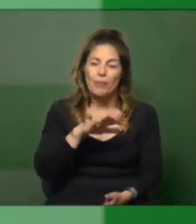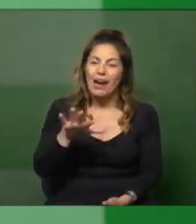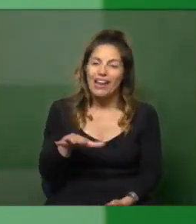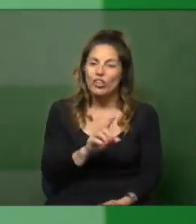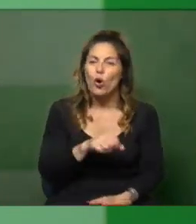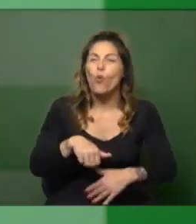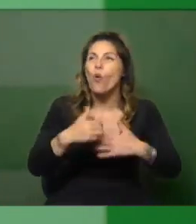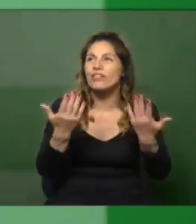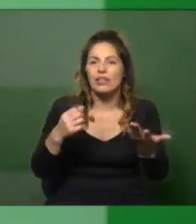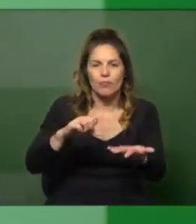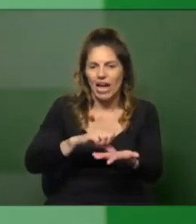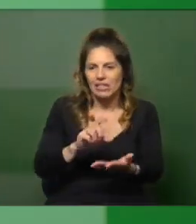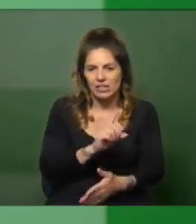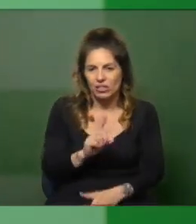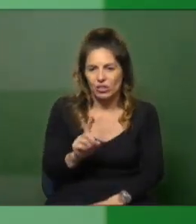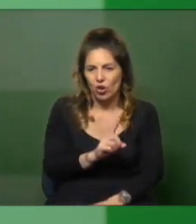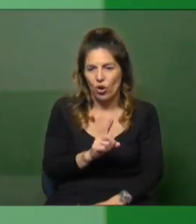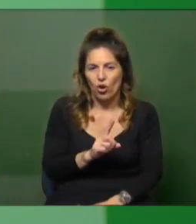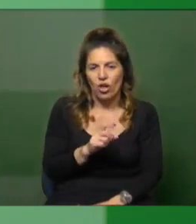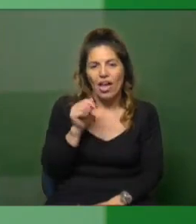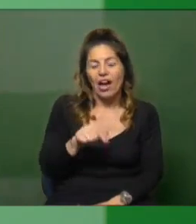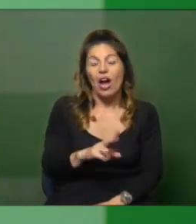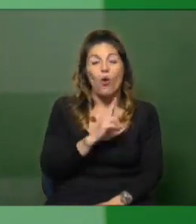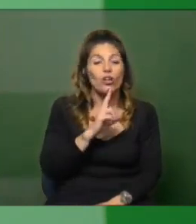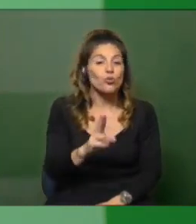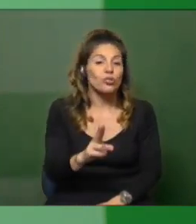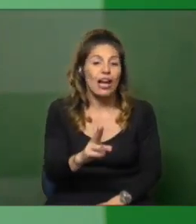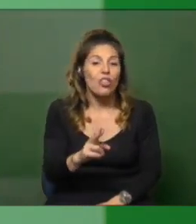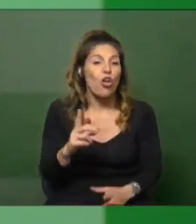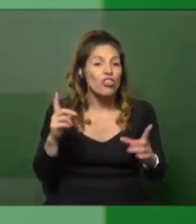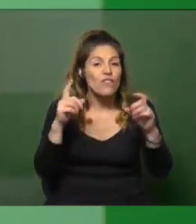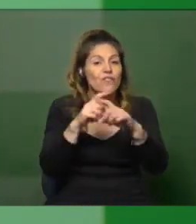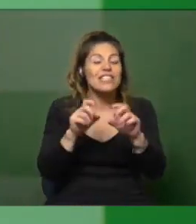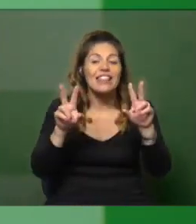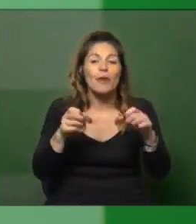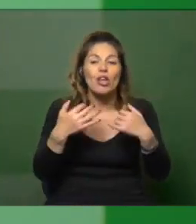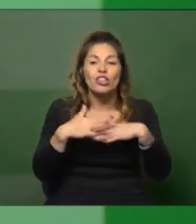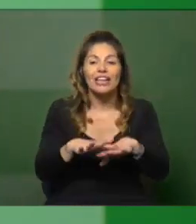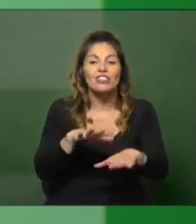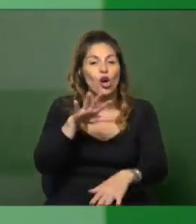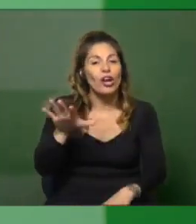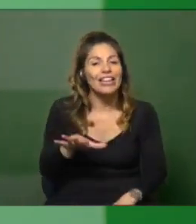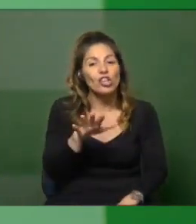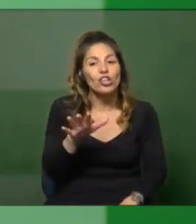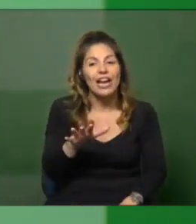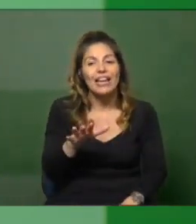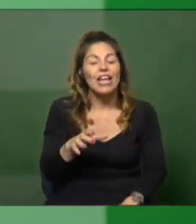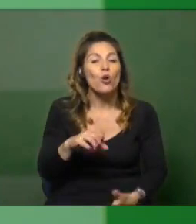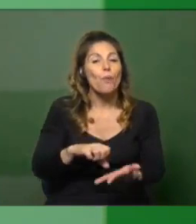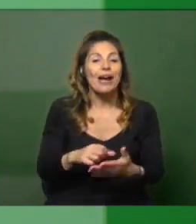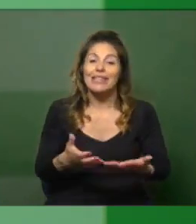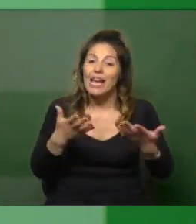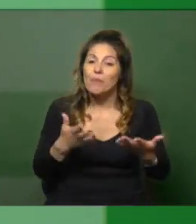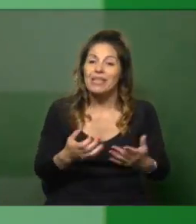es cualquier país acaba de haber un resultado complejo en términos de integración regional en un país que pesa que es